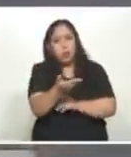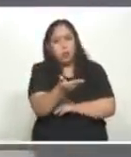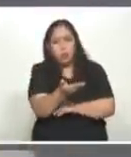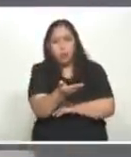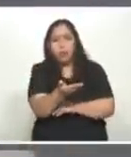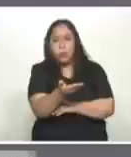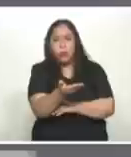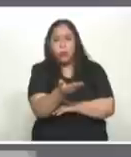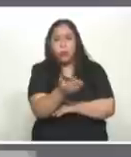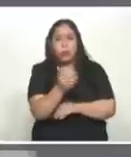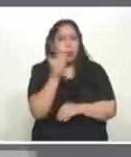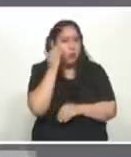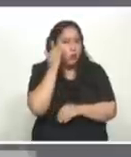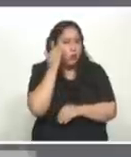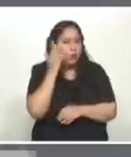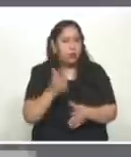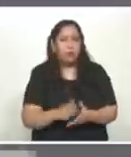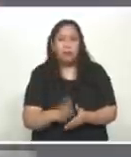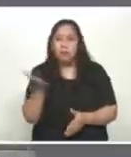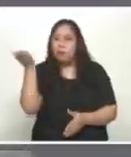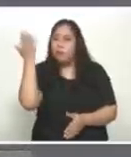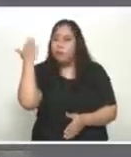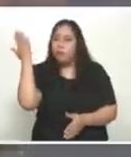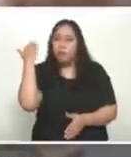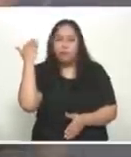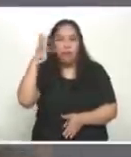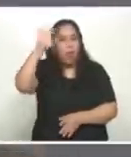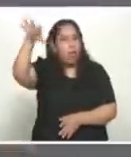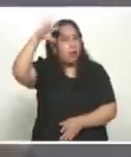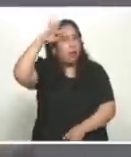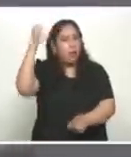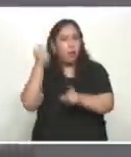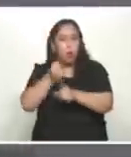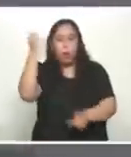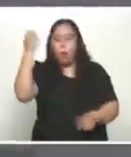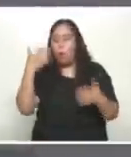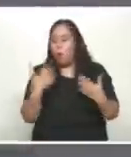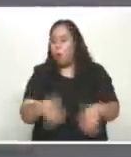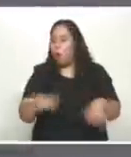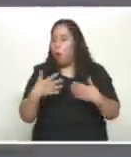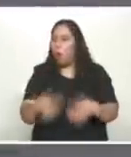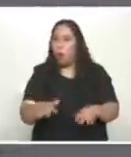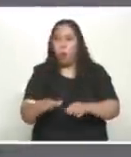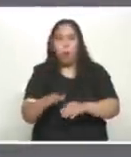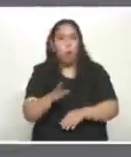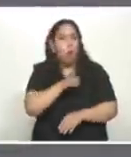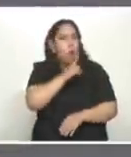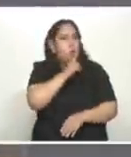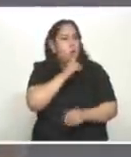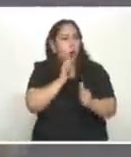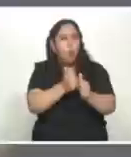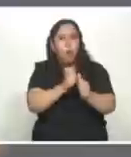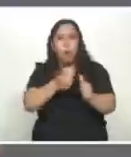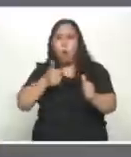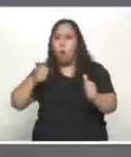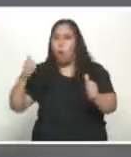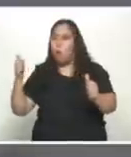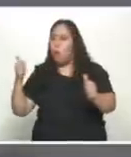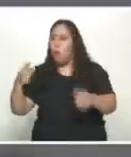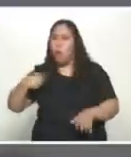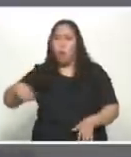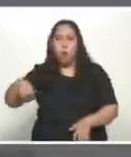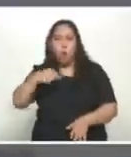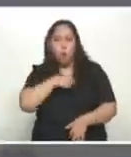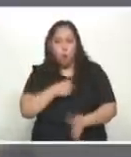años. Hubo un retroceso salvaje, bárbaro. Entramos en una crisis profunda que